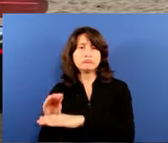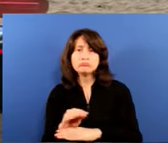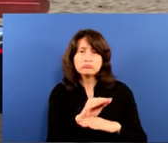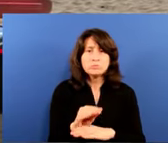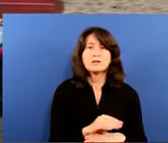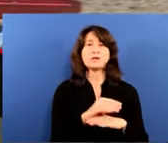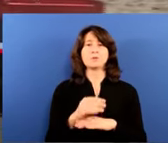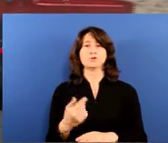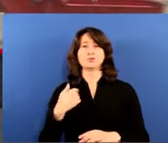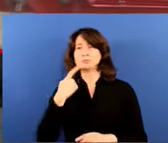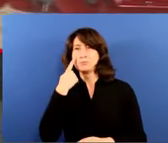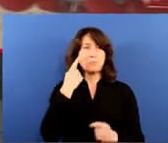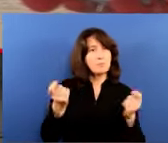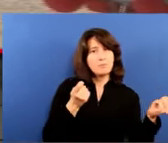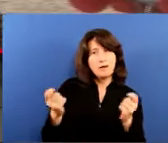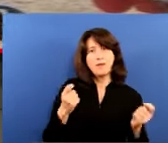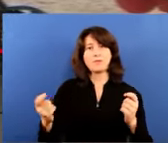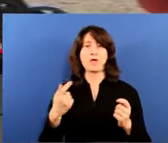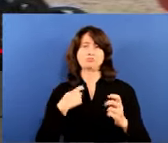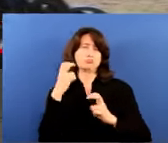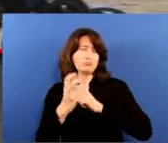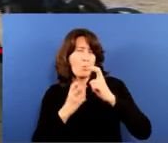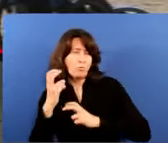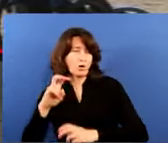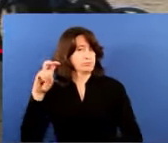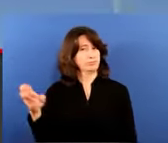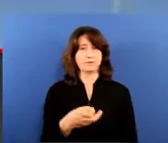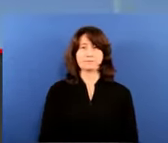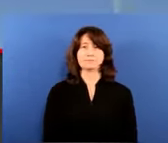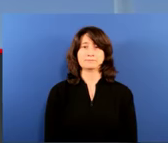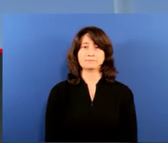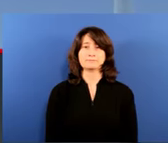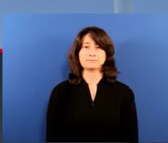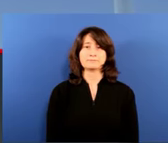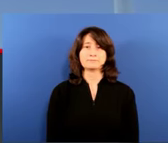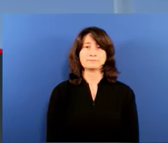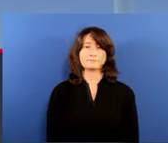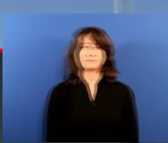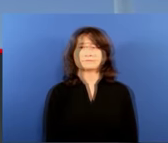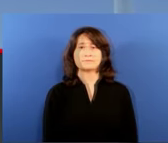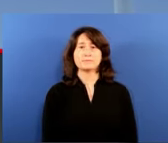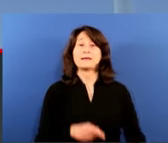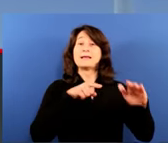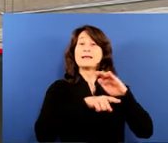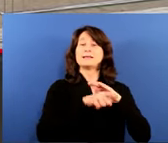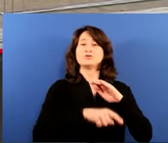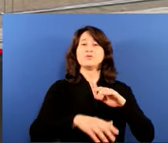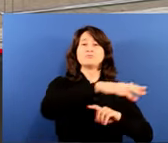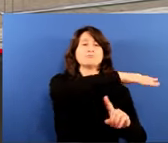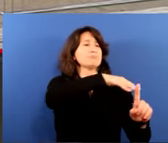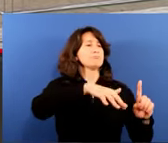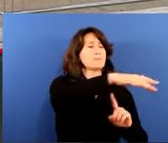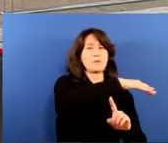Plentzia, Bakio, Laida, Laga, Oguella, Carraspio, Isuntza, Arrigorri y Aritxatxu hayan obtenido los certificados